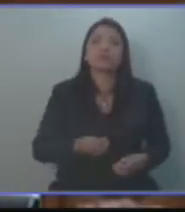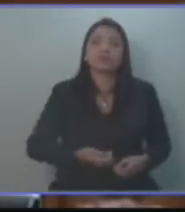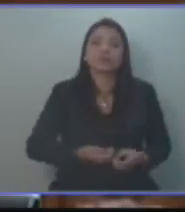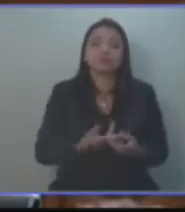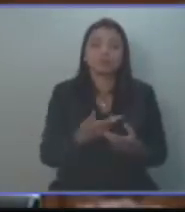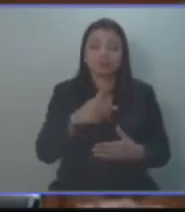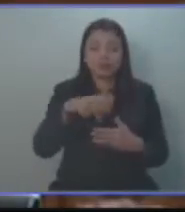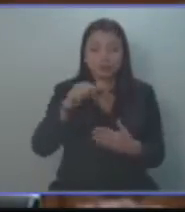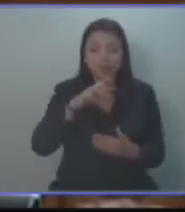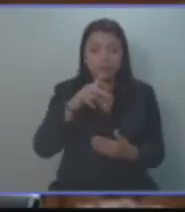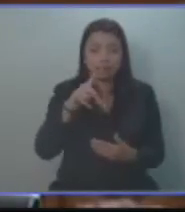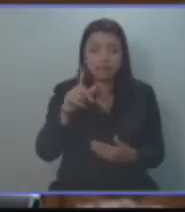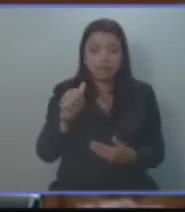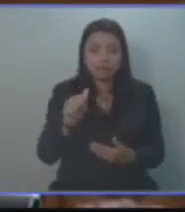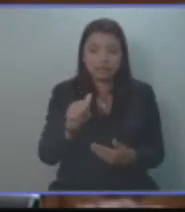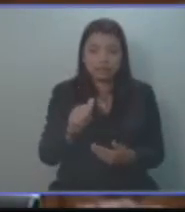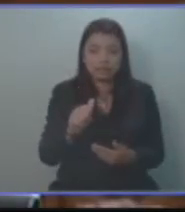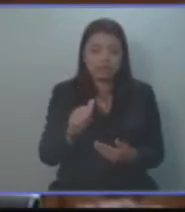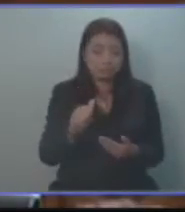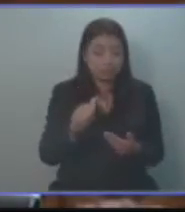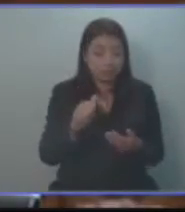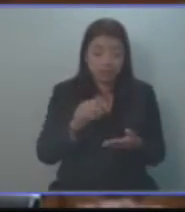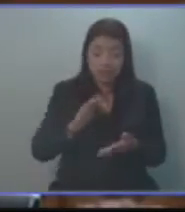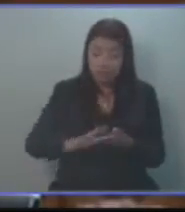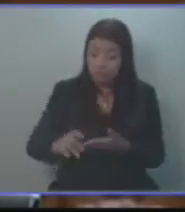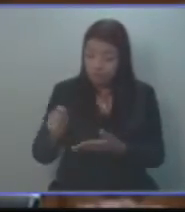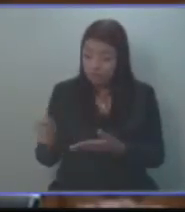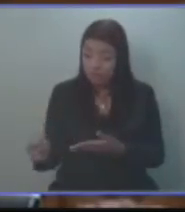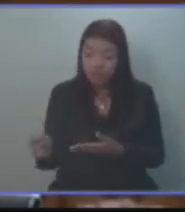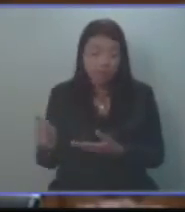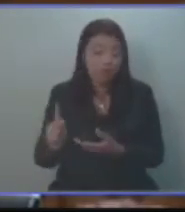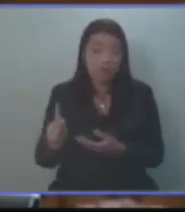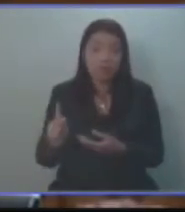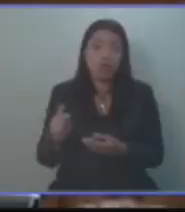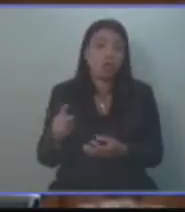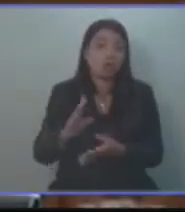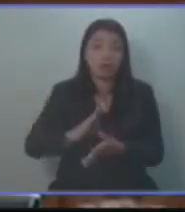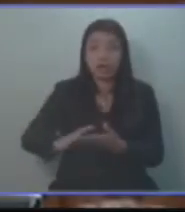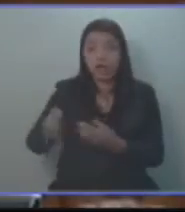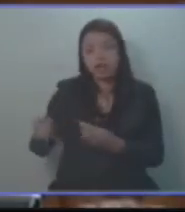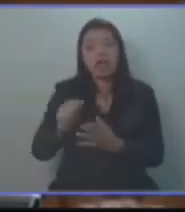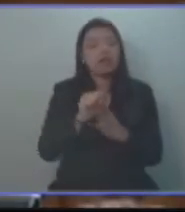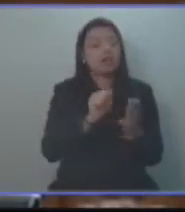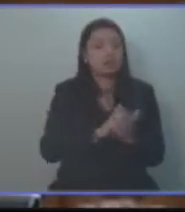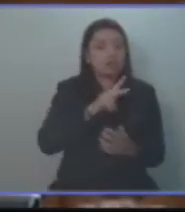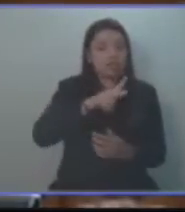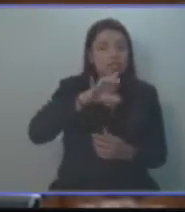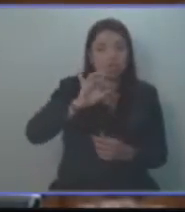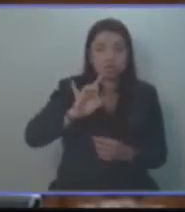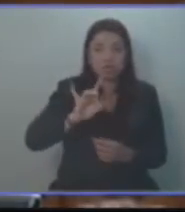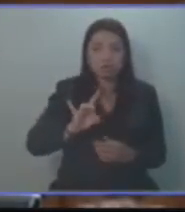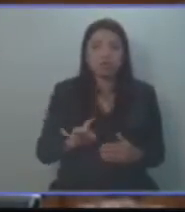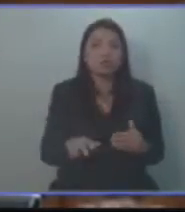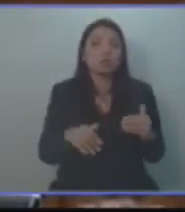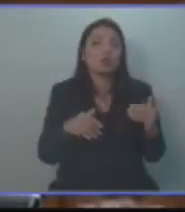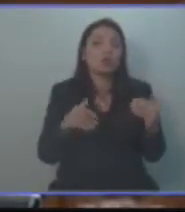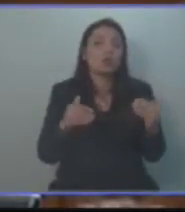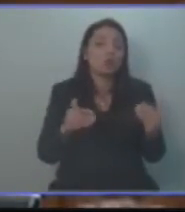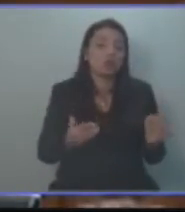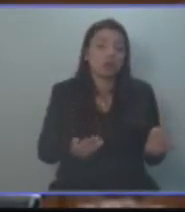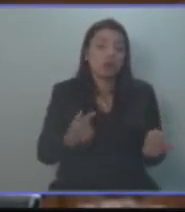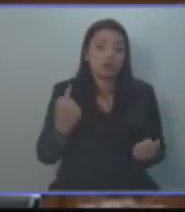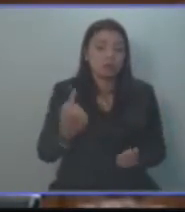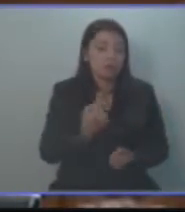Establecimiento de plazas remuneradas y no remuneradas, artículo 38. Las plazas de residentes remuneradas